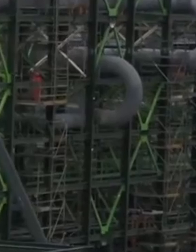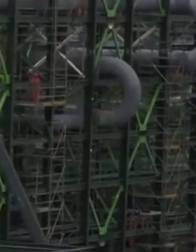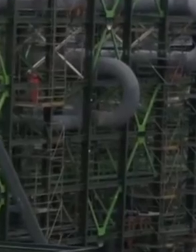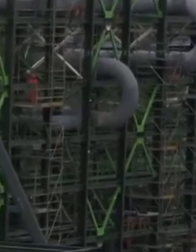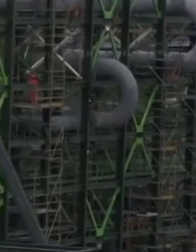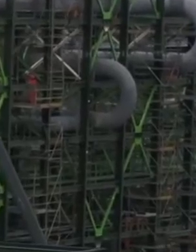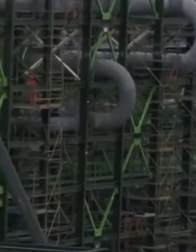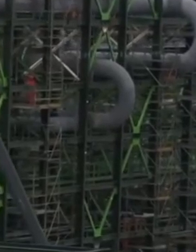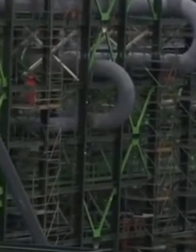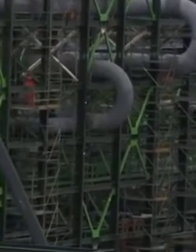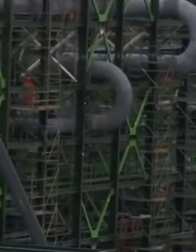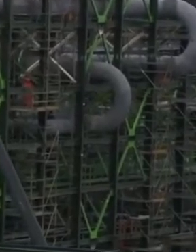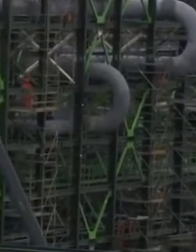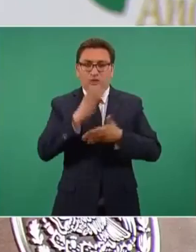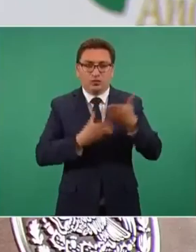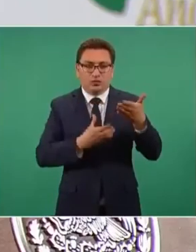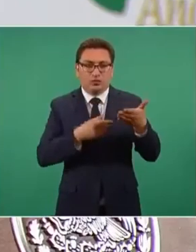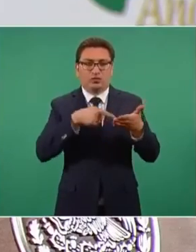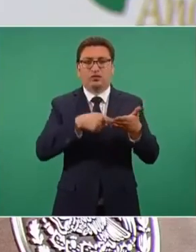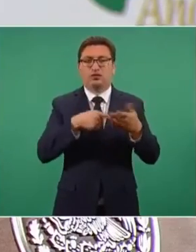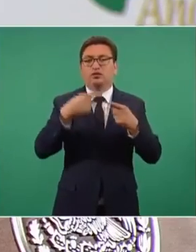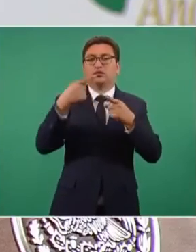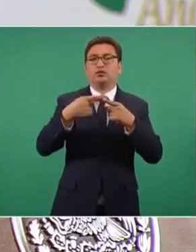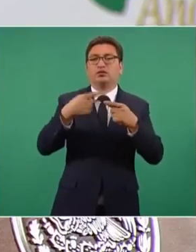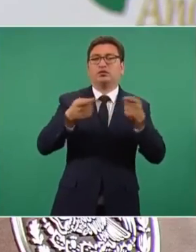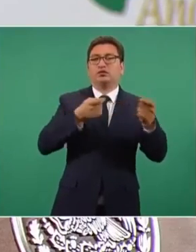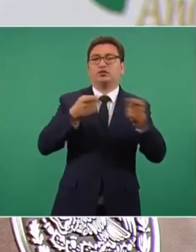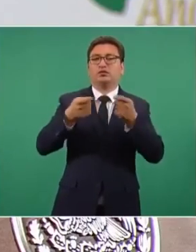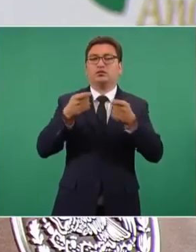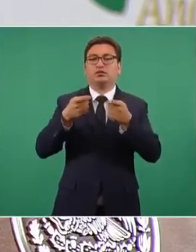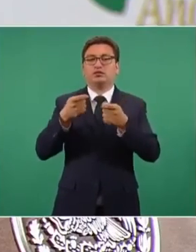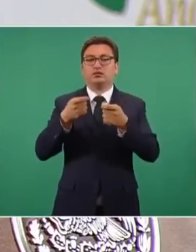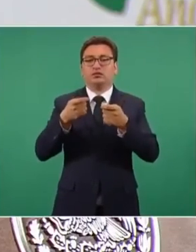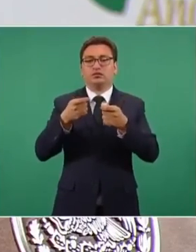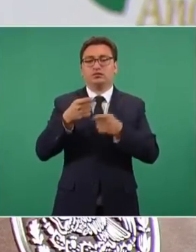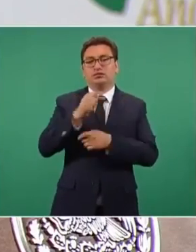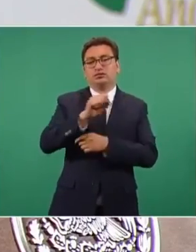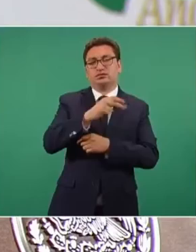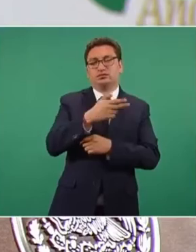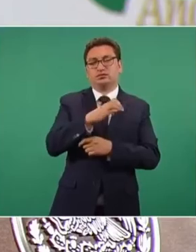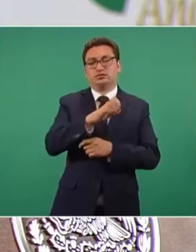contrato, la lleva Shell